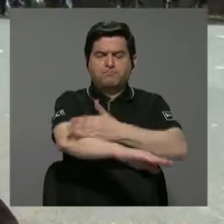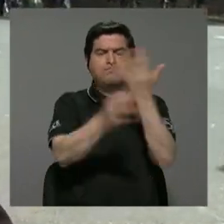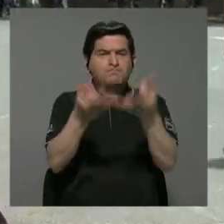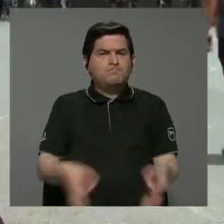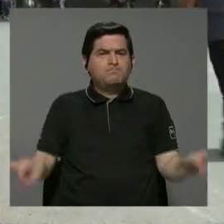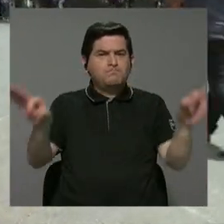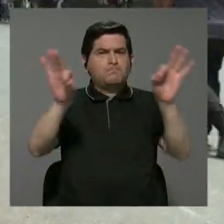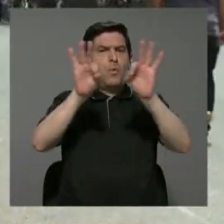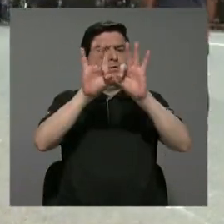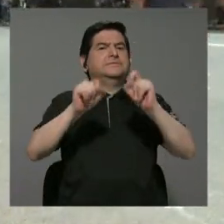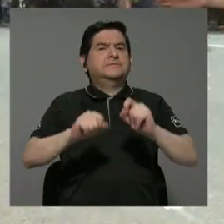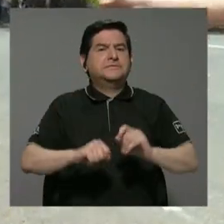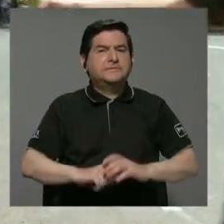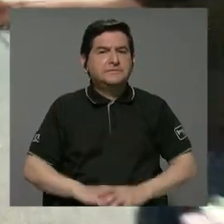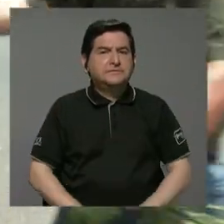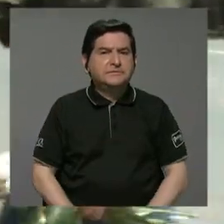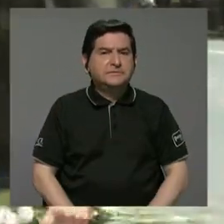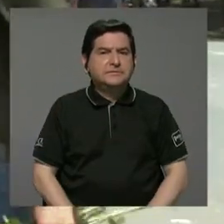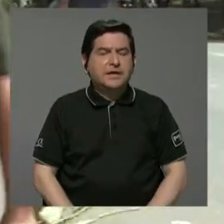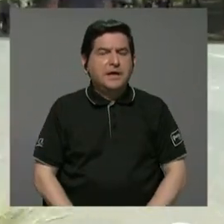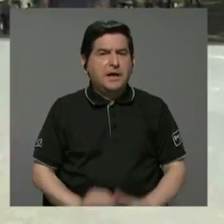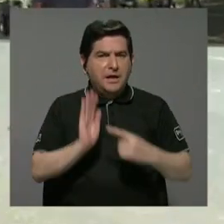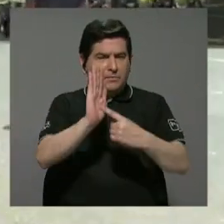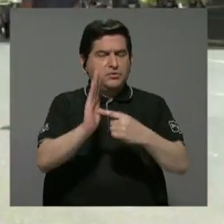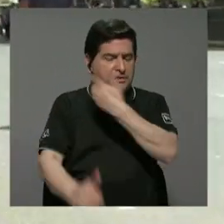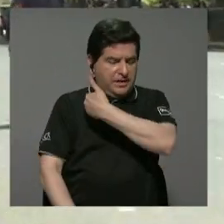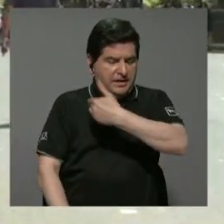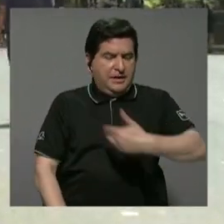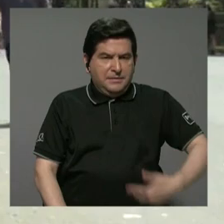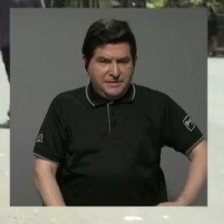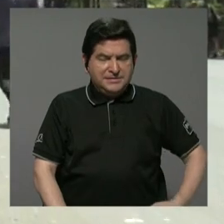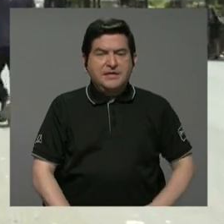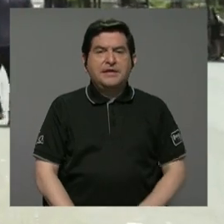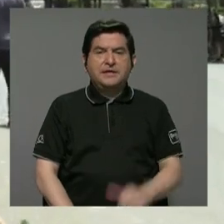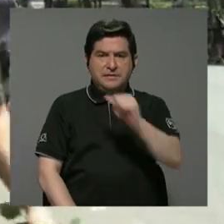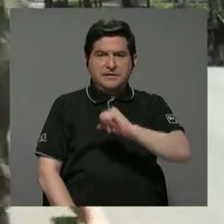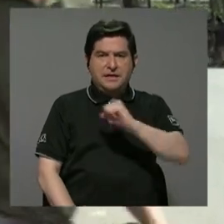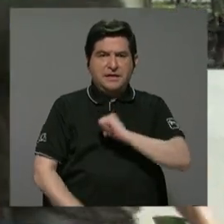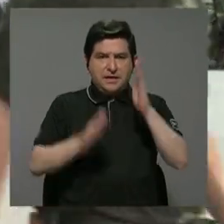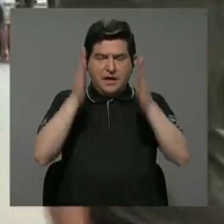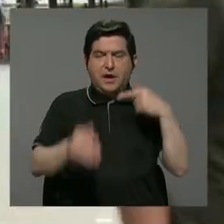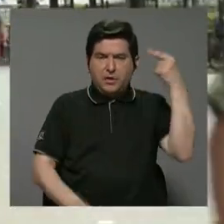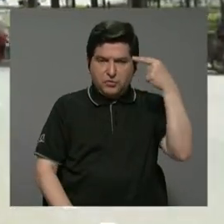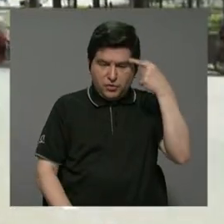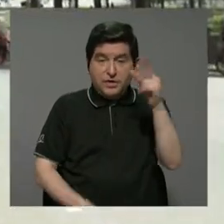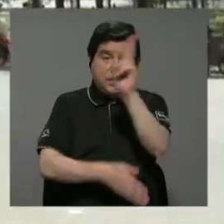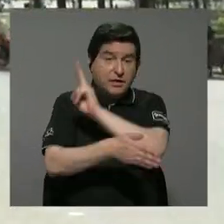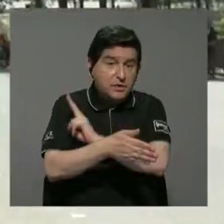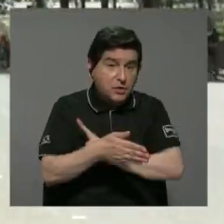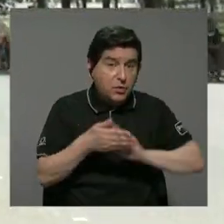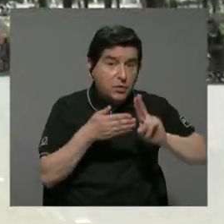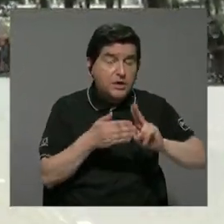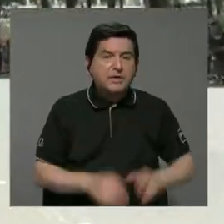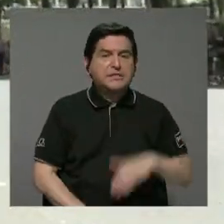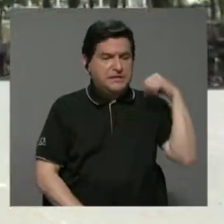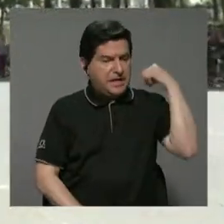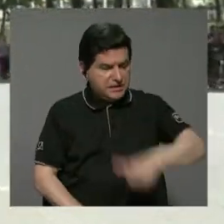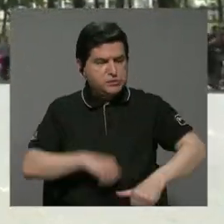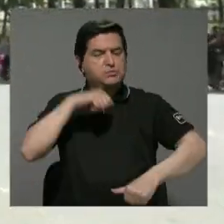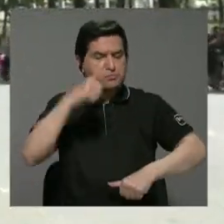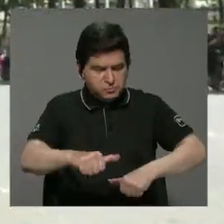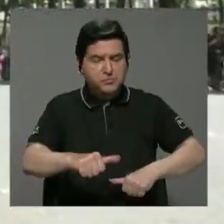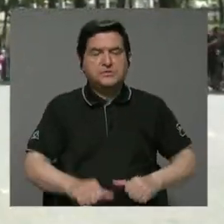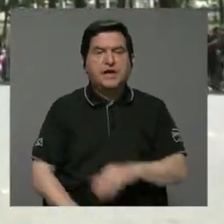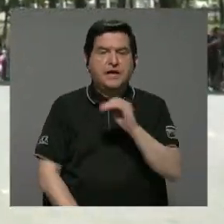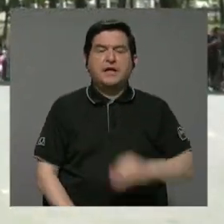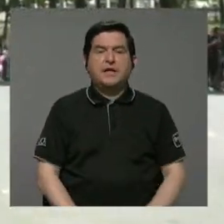glorioso, importante, para hacerle saber al señor presidente y a las autoridades de gobierno de que las universidades están en lucha y